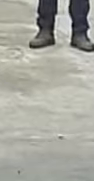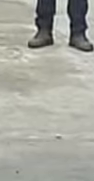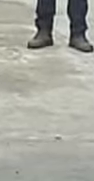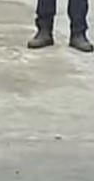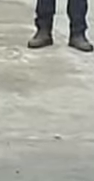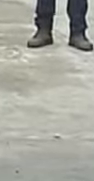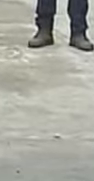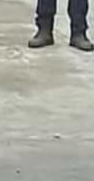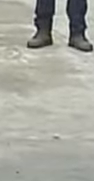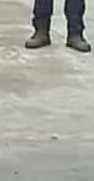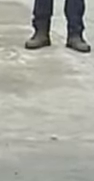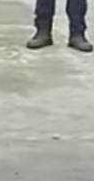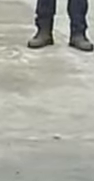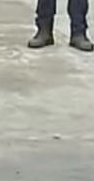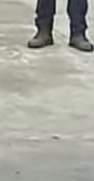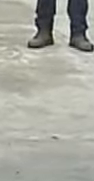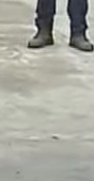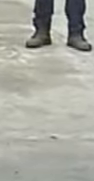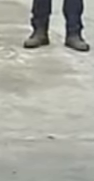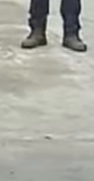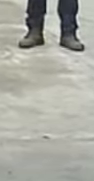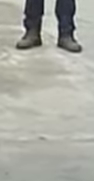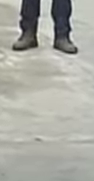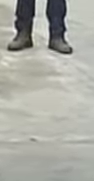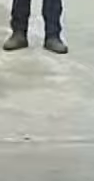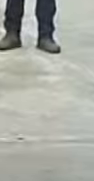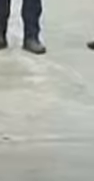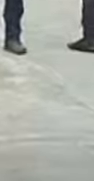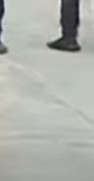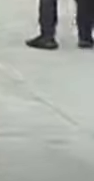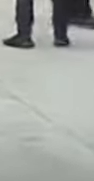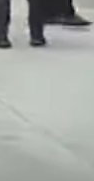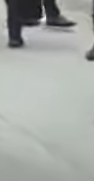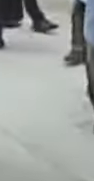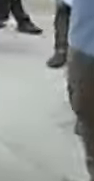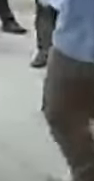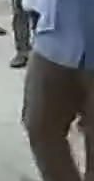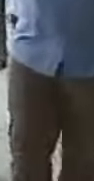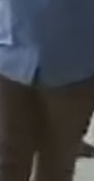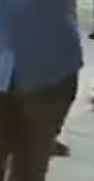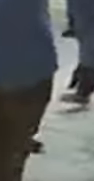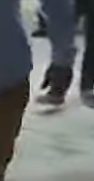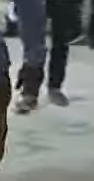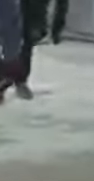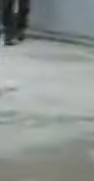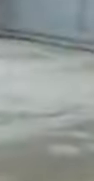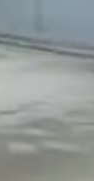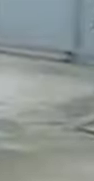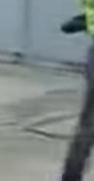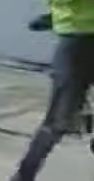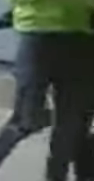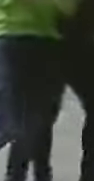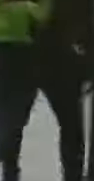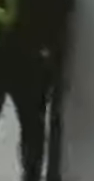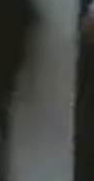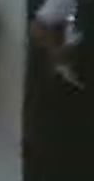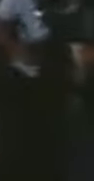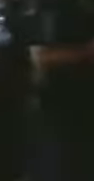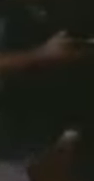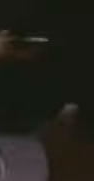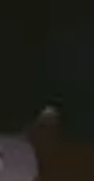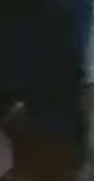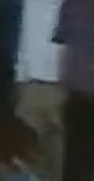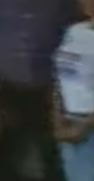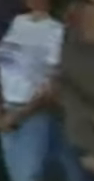todo el pueblo venezolano la agenda de trabajo del presidente constitucional Nicolás Maduro Moros en este peregrinar, donde ha encontrado en